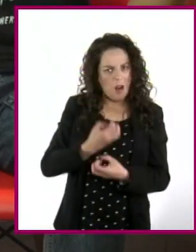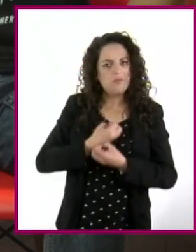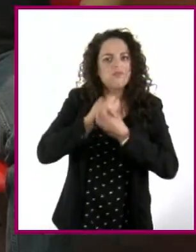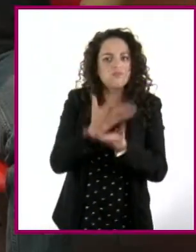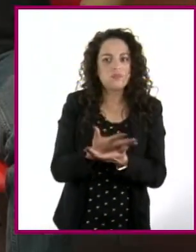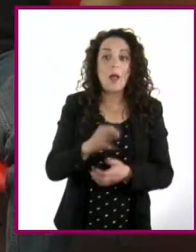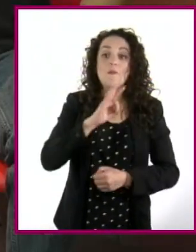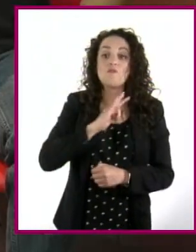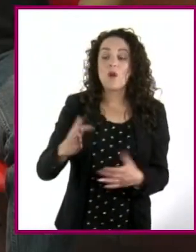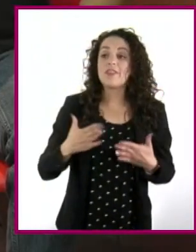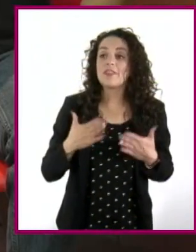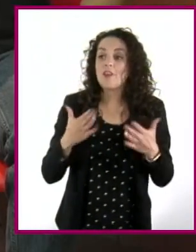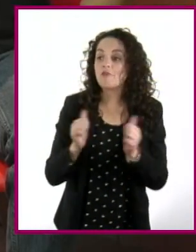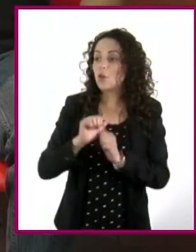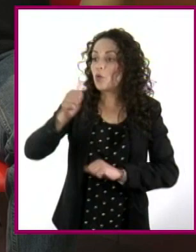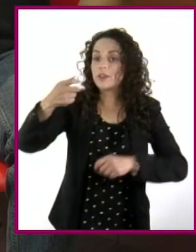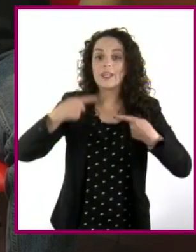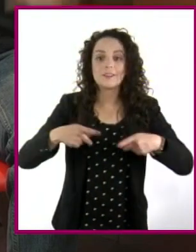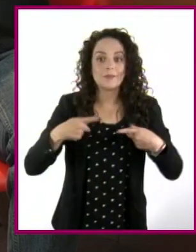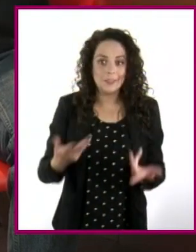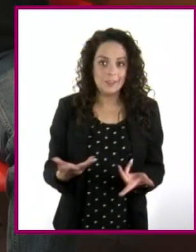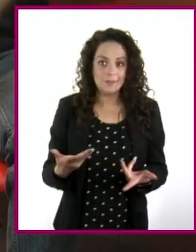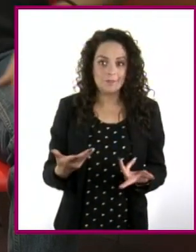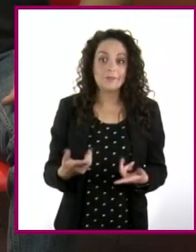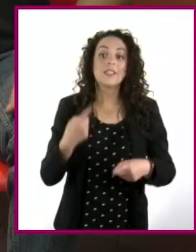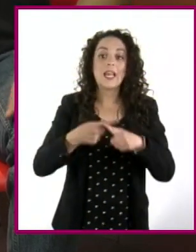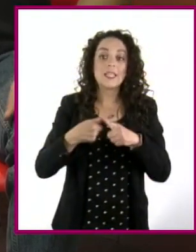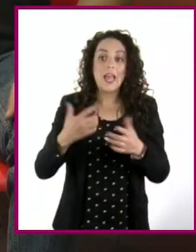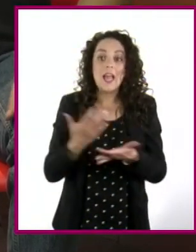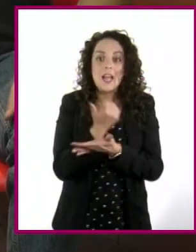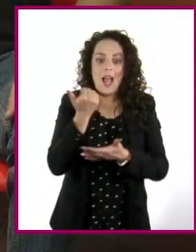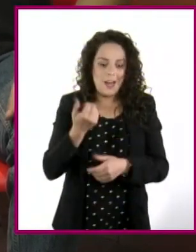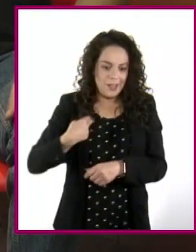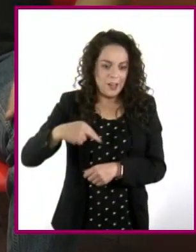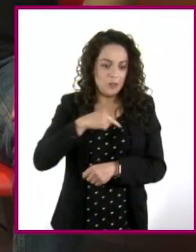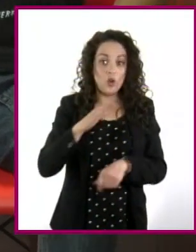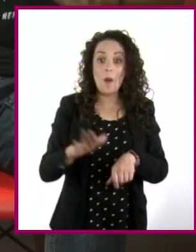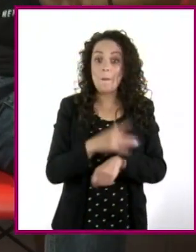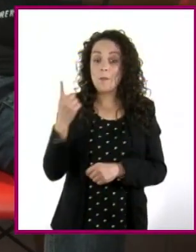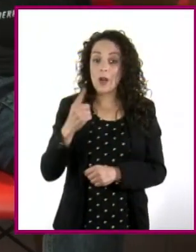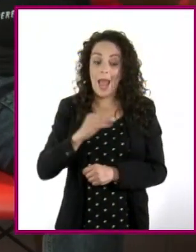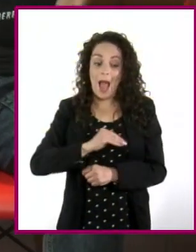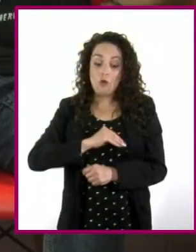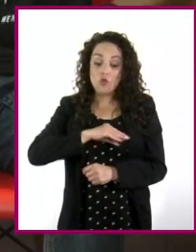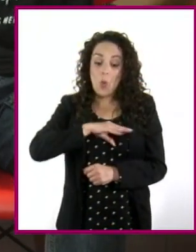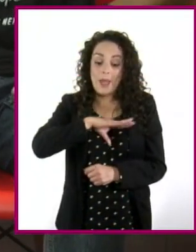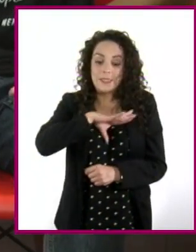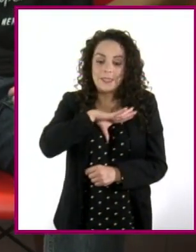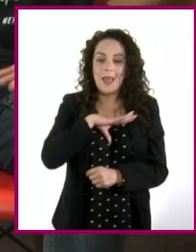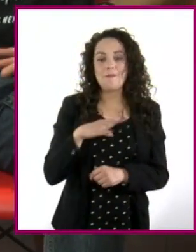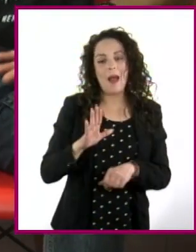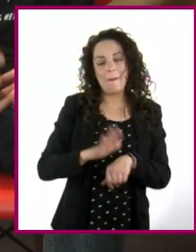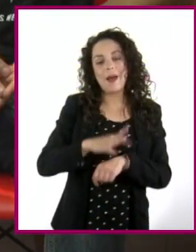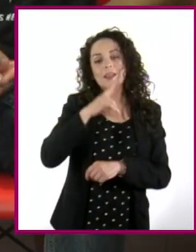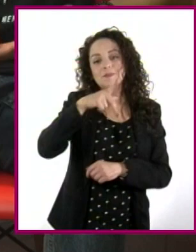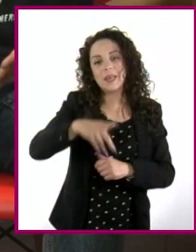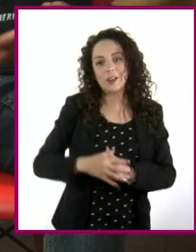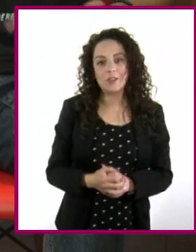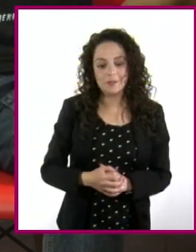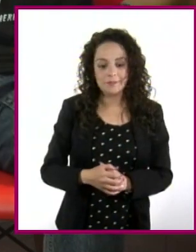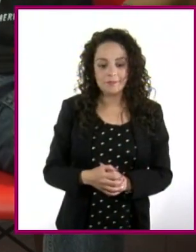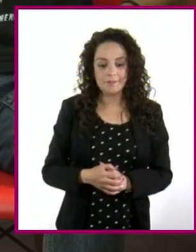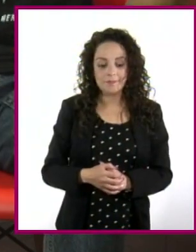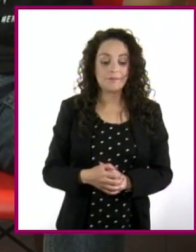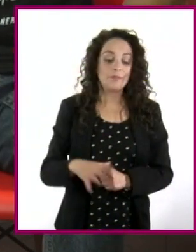con los demás. Al final salimos ganando, porque esto aumenta la autoestima. Contrario a la asertividad están la agresividad y